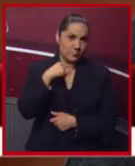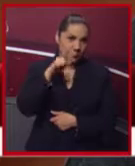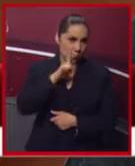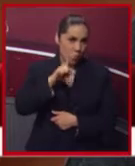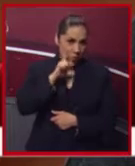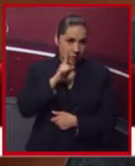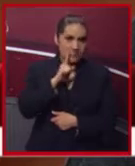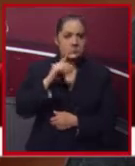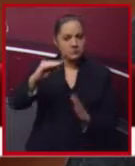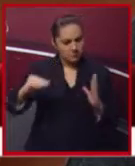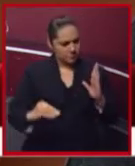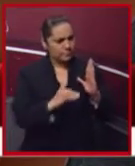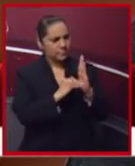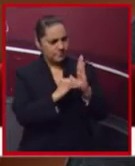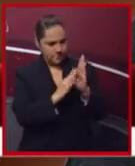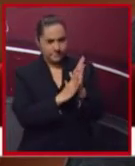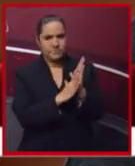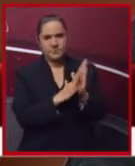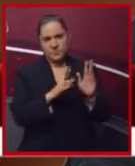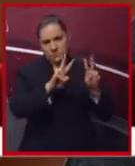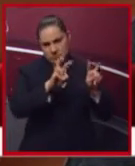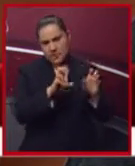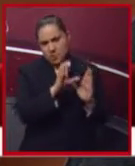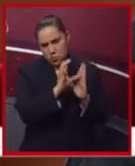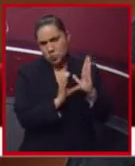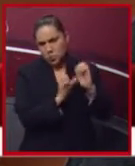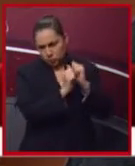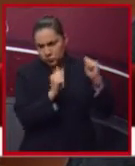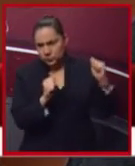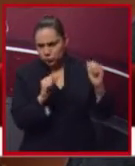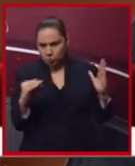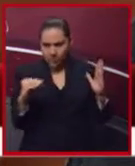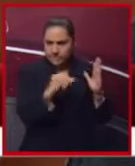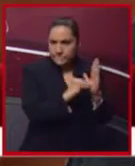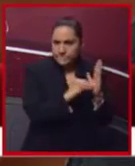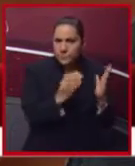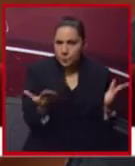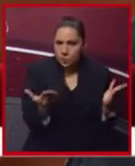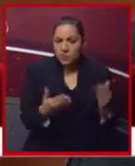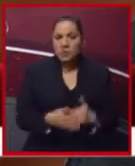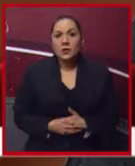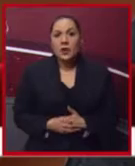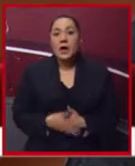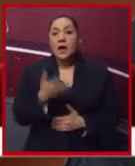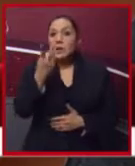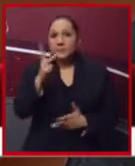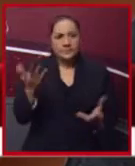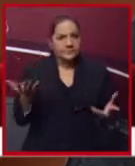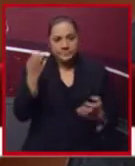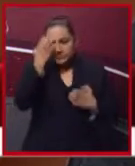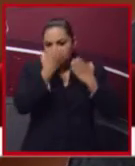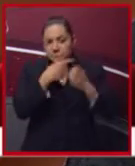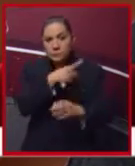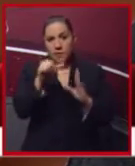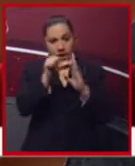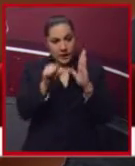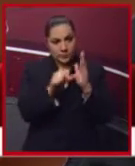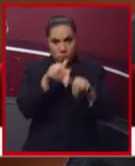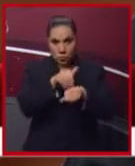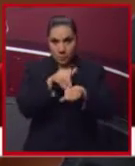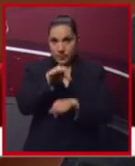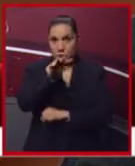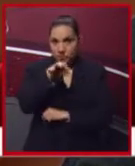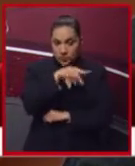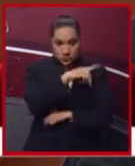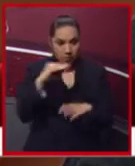de toda la valoración que hemos hecho sobre las implicaciones que tiene, ¿sí?, el incorporar delitos en el artículo 19,